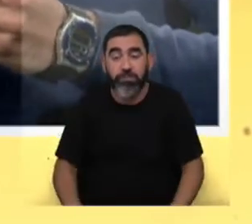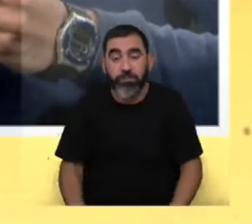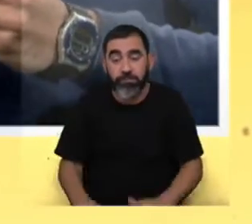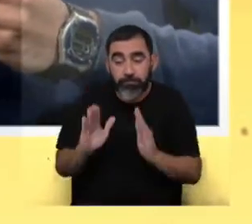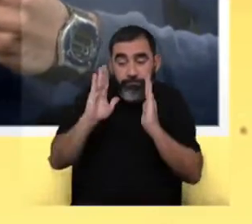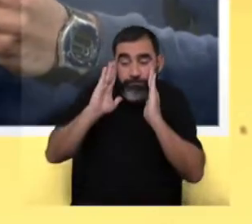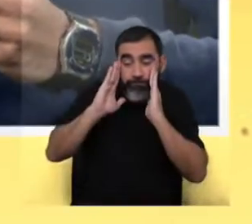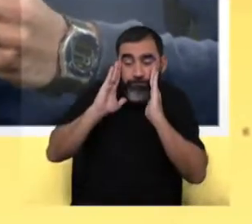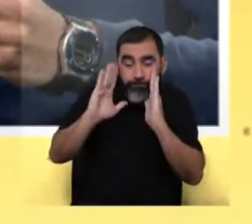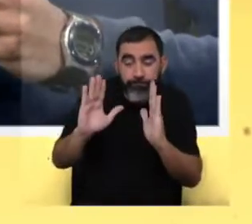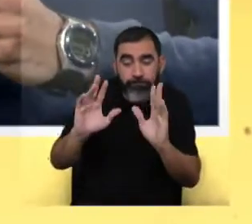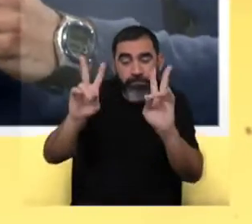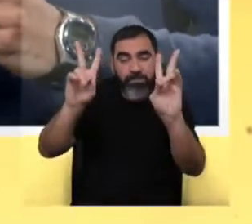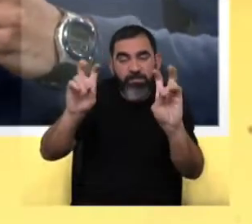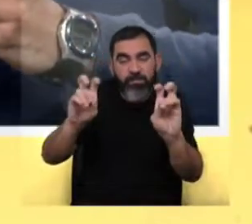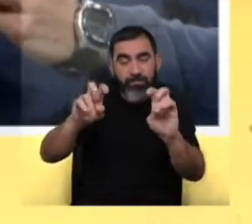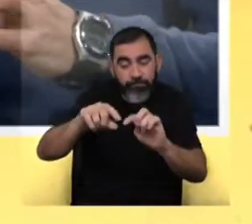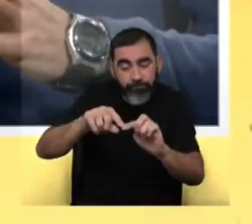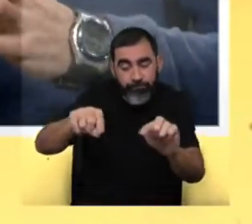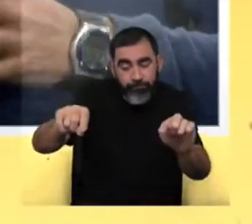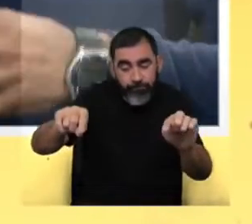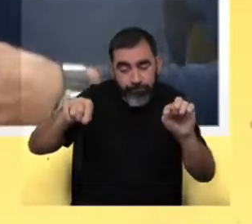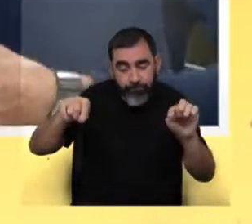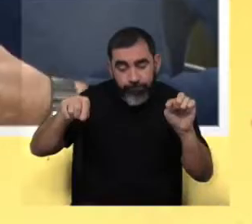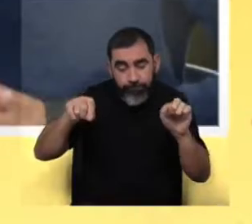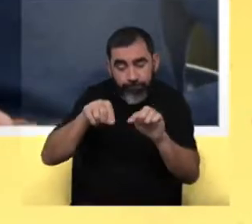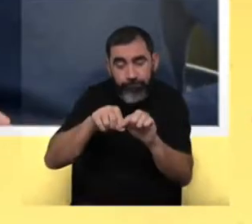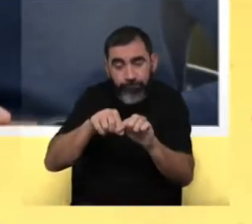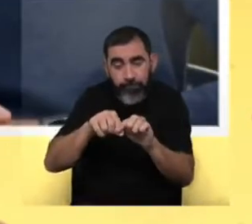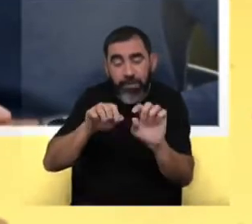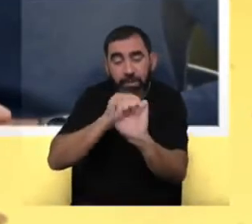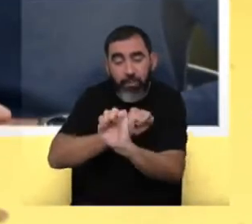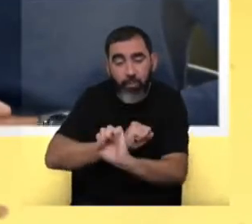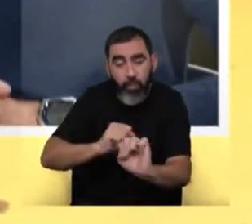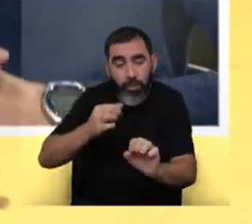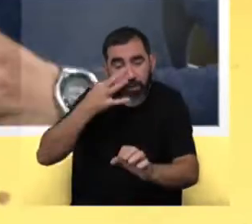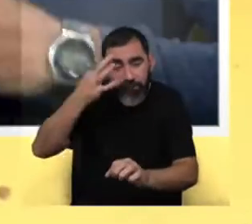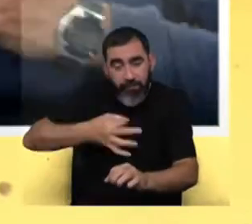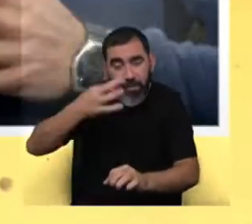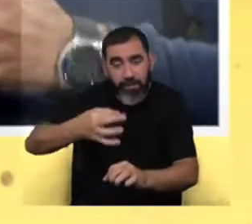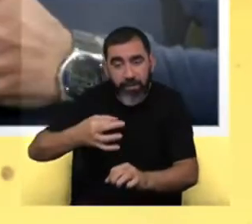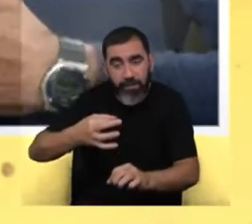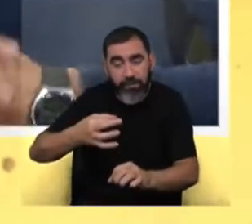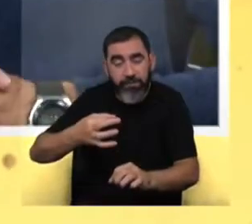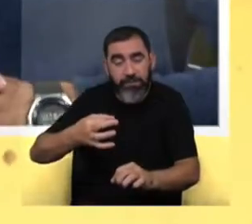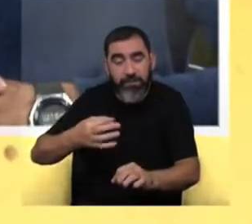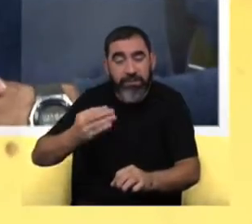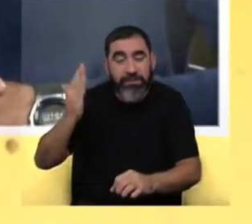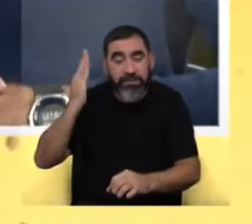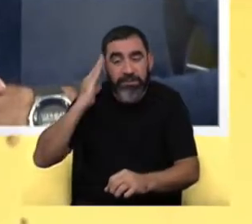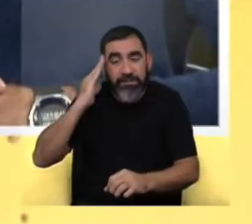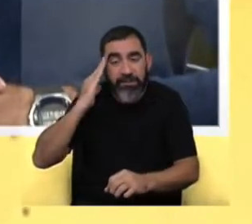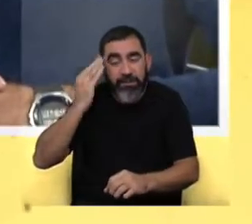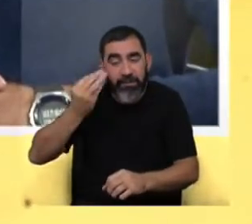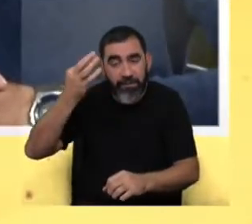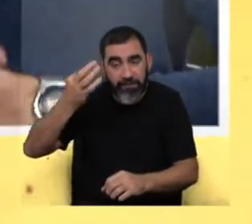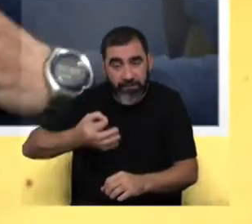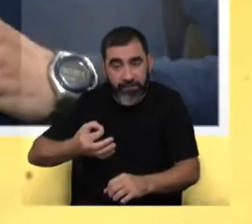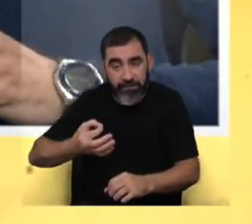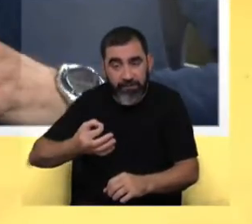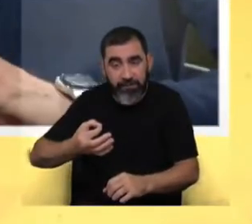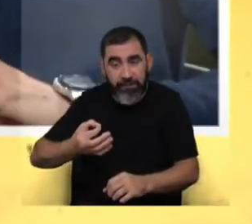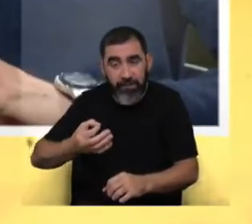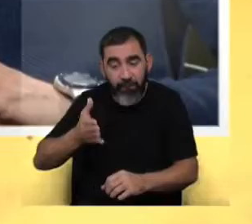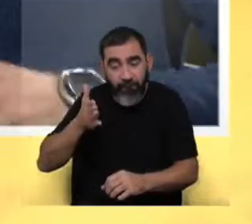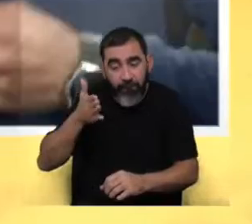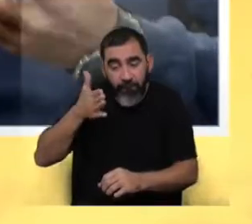concentrar un punto en el espacio que nos pueda dar la oportunidad como de, cuando